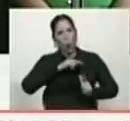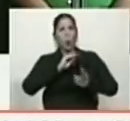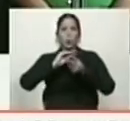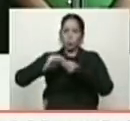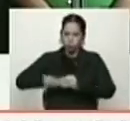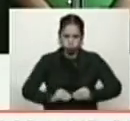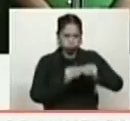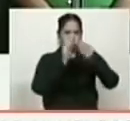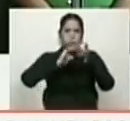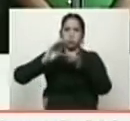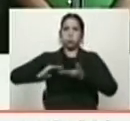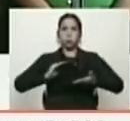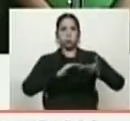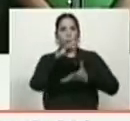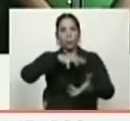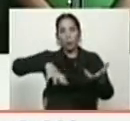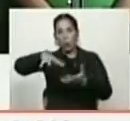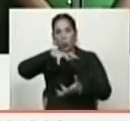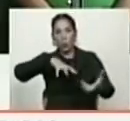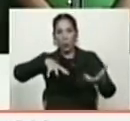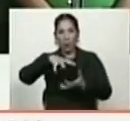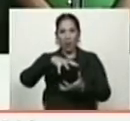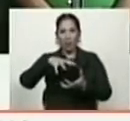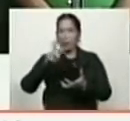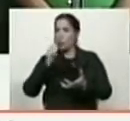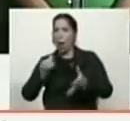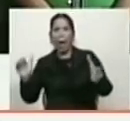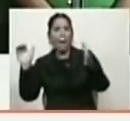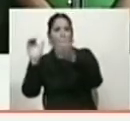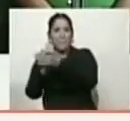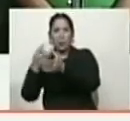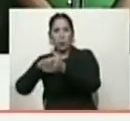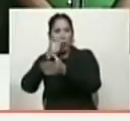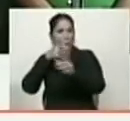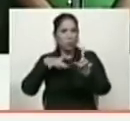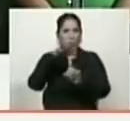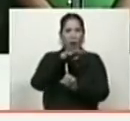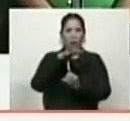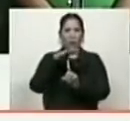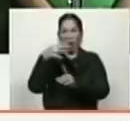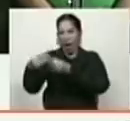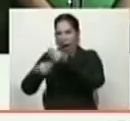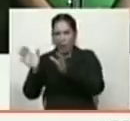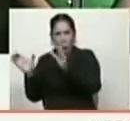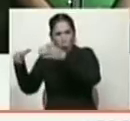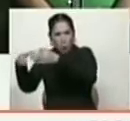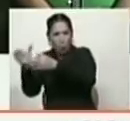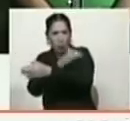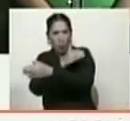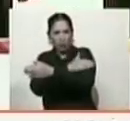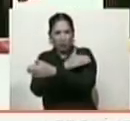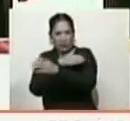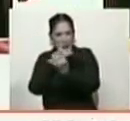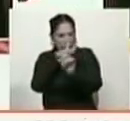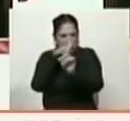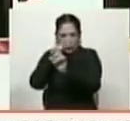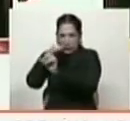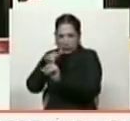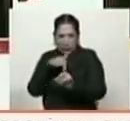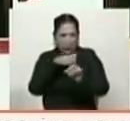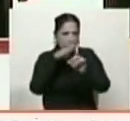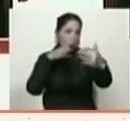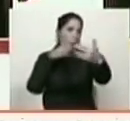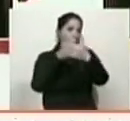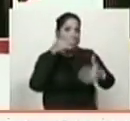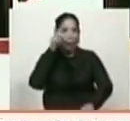situaciones en las que el enemigo de nuestro pueblo se ha empeñado en ocasionarnos. Pues,